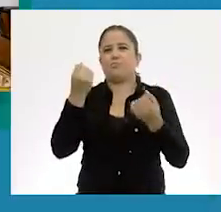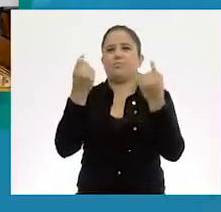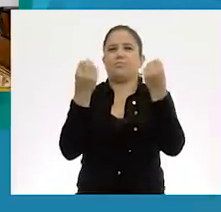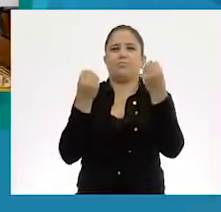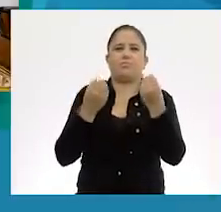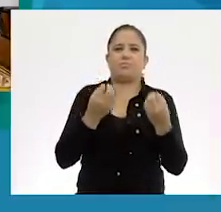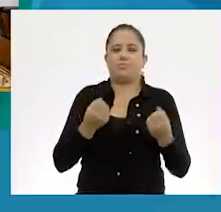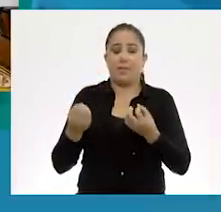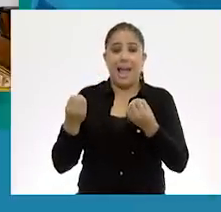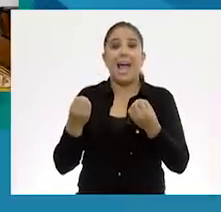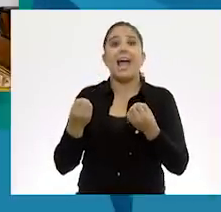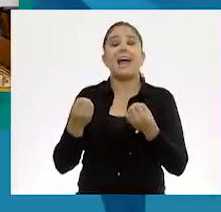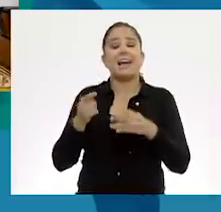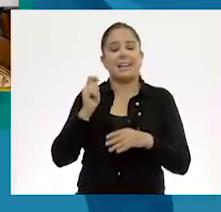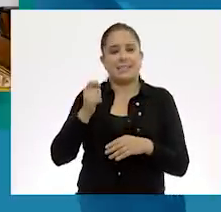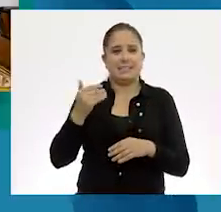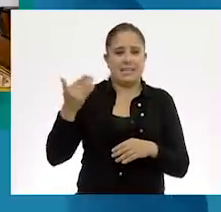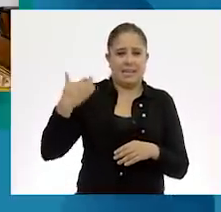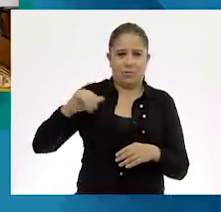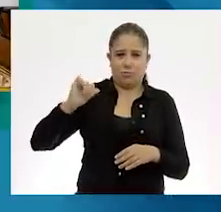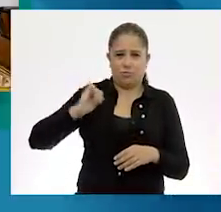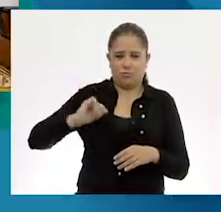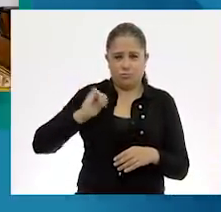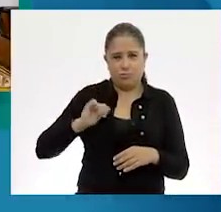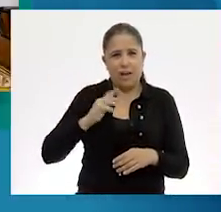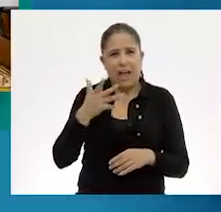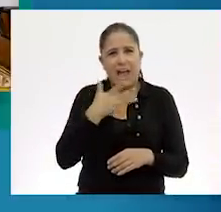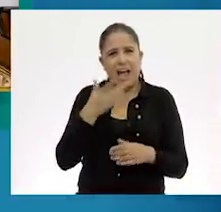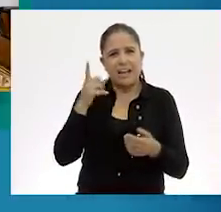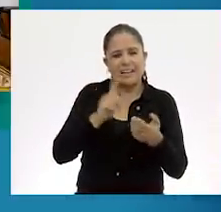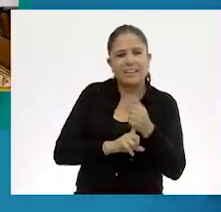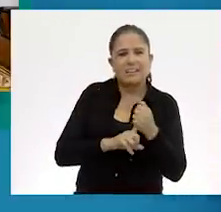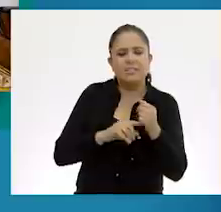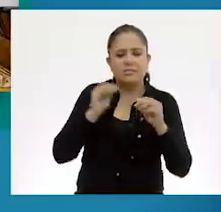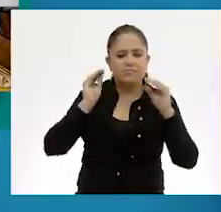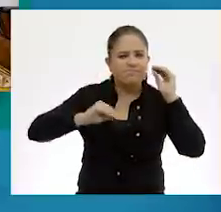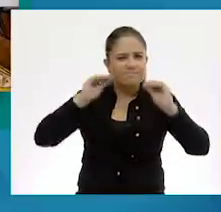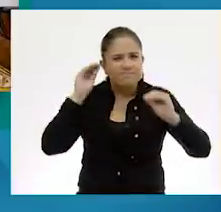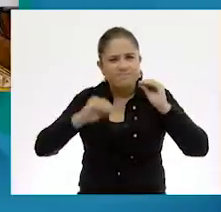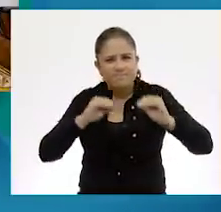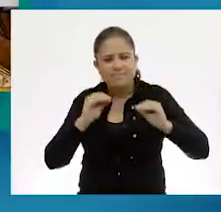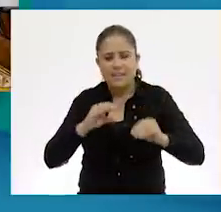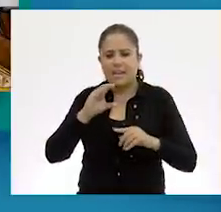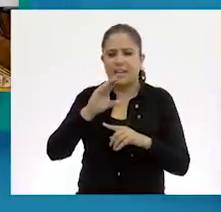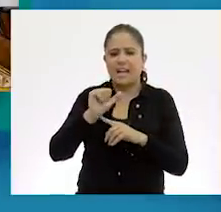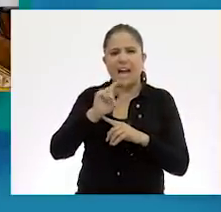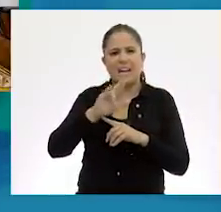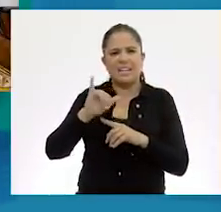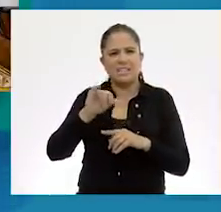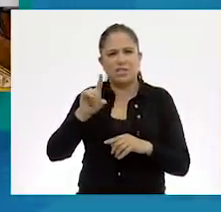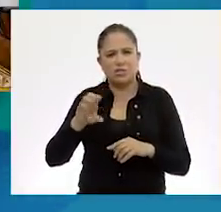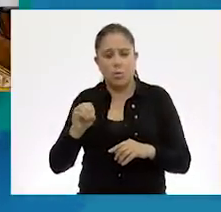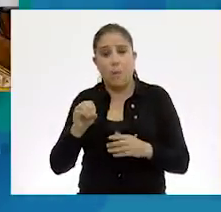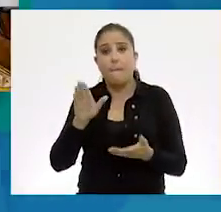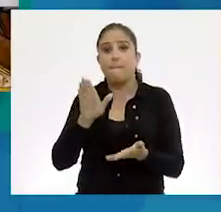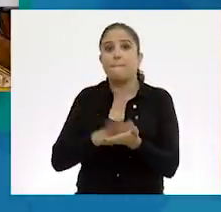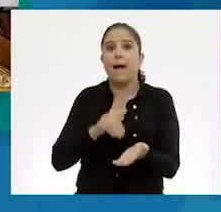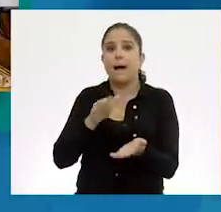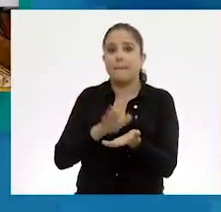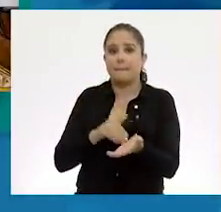ese entonces únicamente se manejaba la técnica de carrizo y papel.